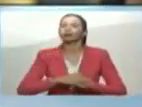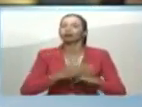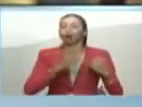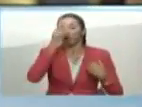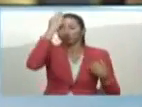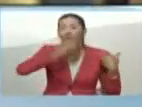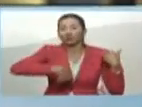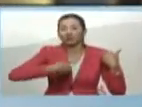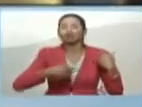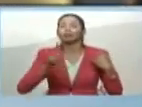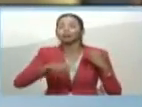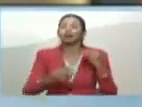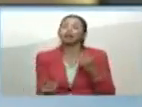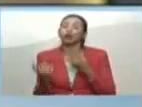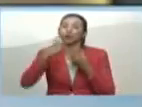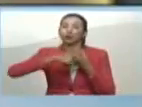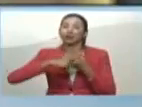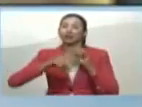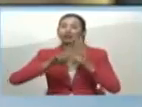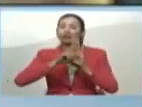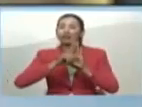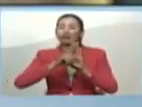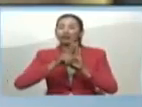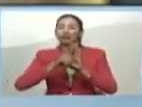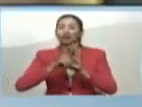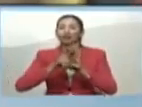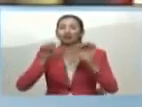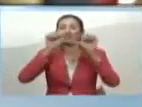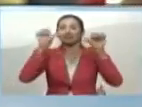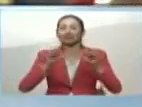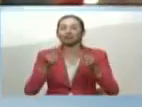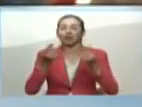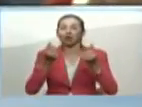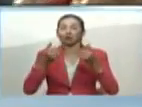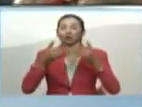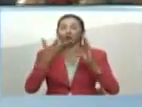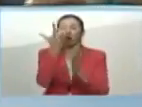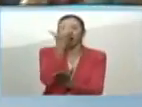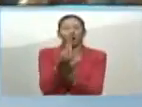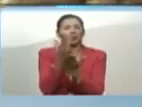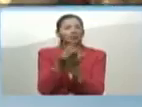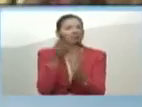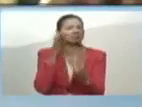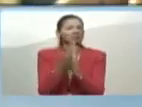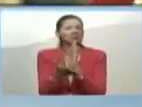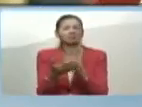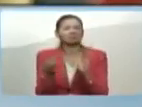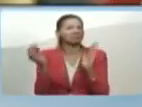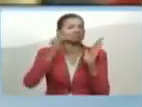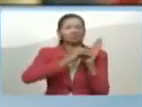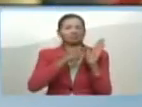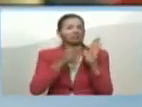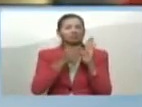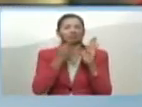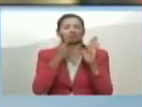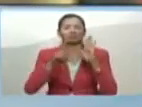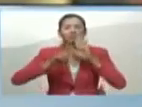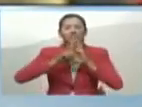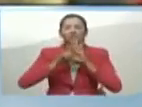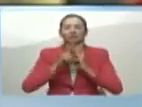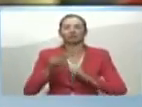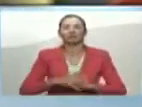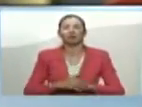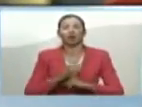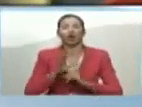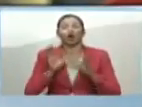ley orgánica del sistema económico comunal. ¿Qué vamos a agregar aquí? Según la legislación, los